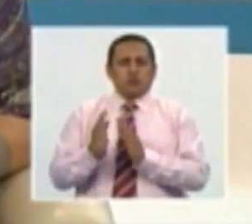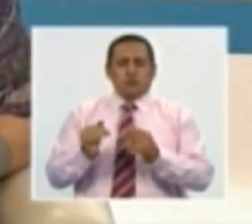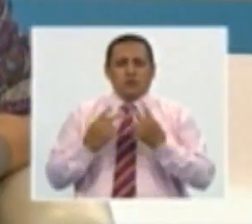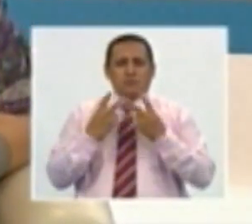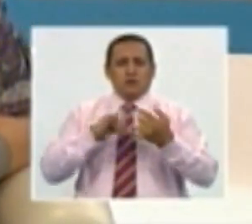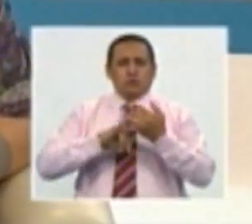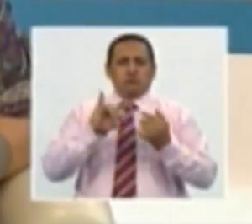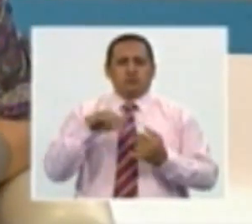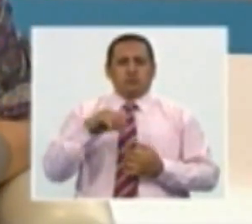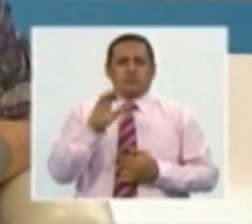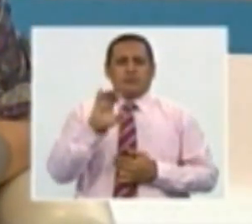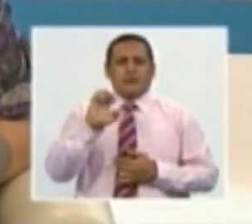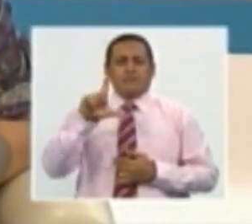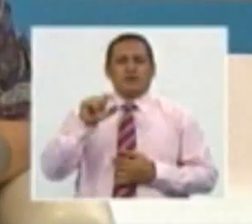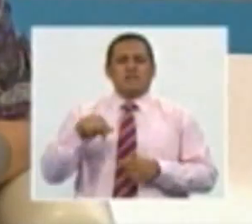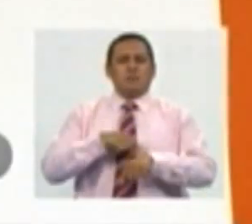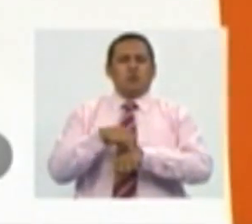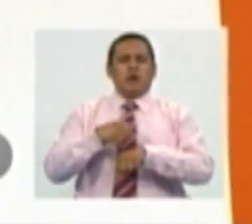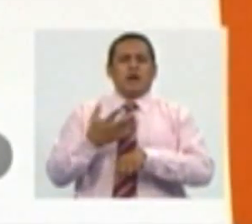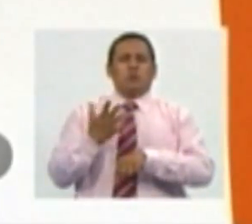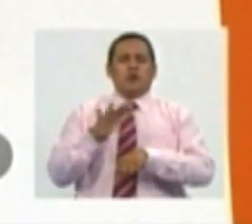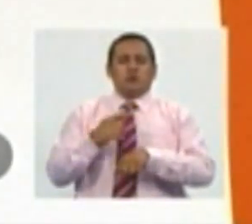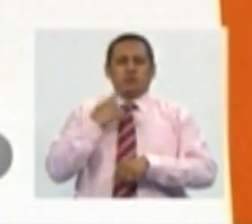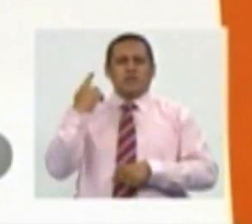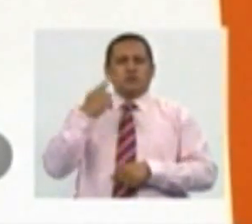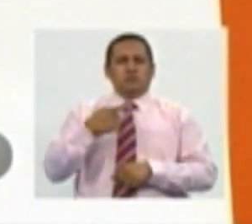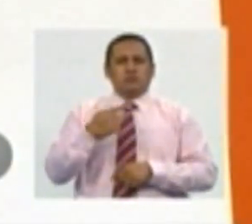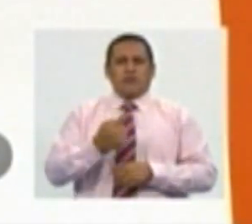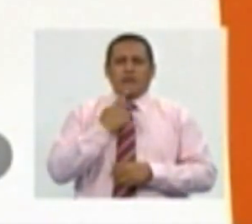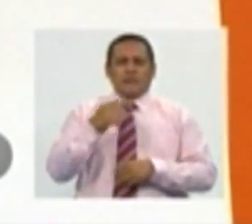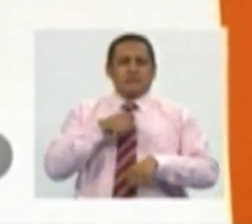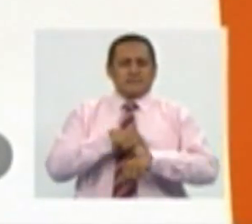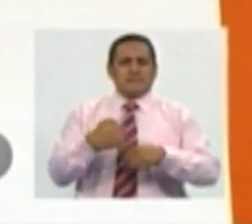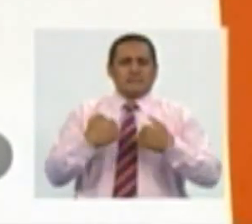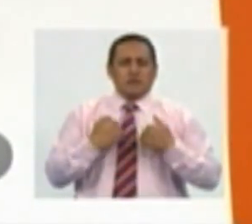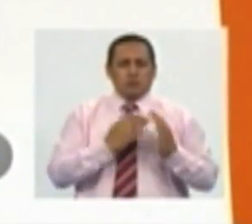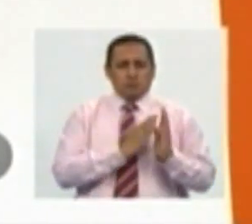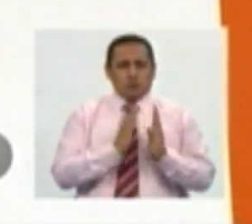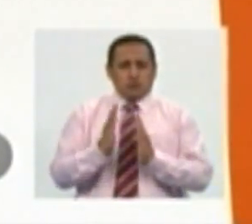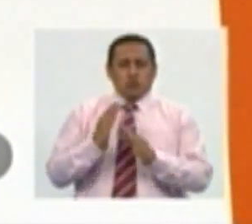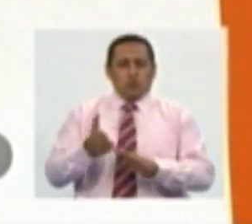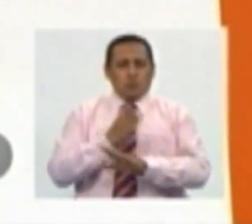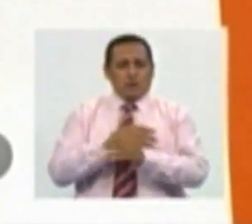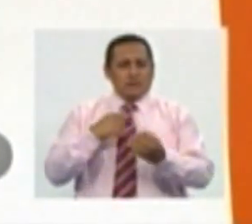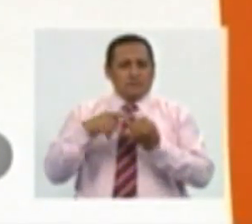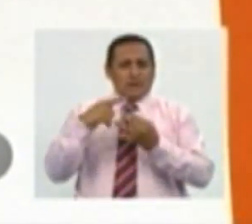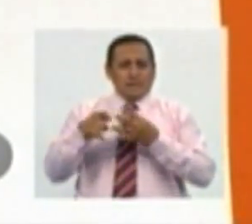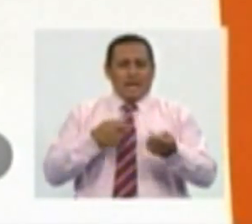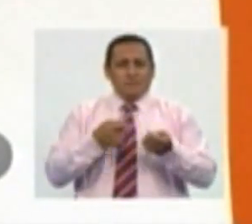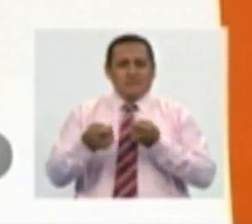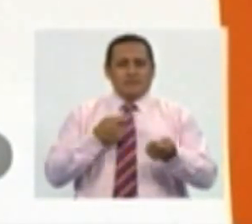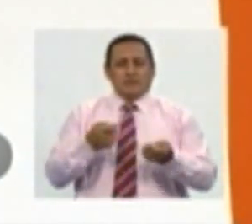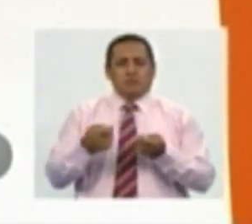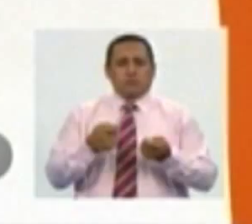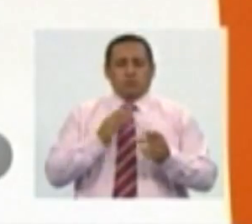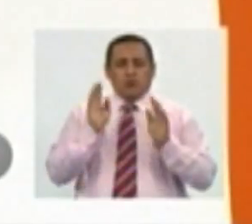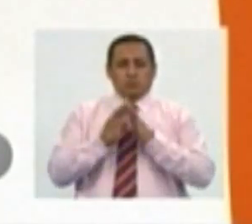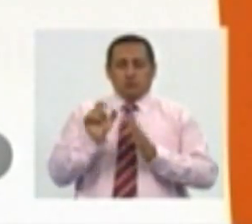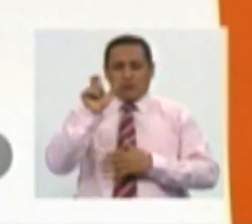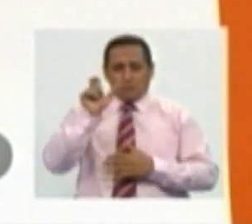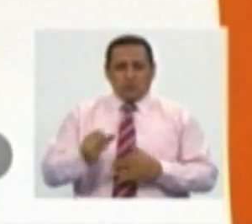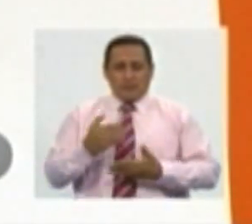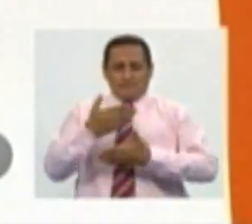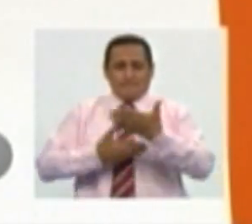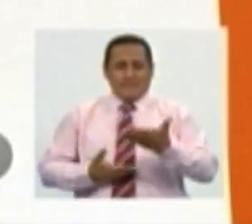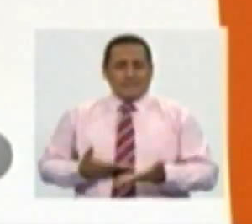en la SUNAFIL, por ejemplo? Bueno, una denuncia en SUNAFIL tiene un proceso, evidentemente, como todos los procedimientos administrativos. Una persona